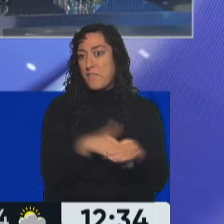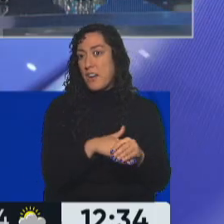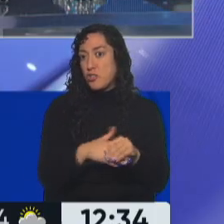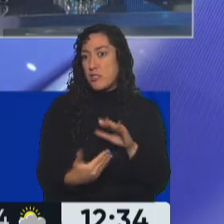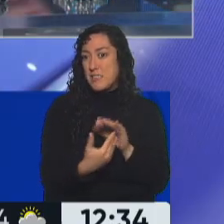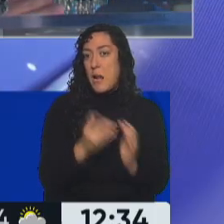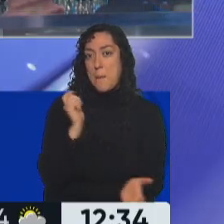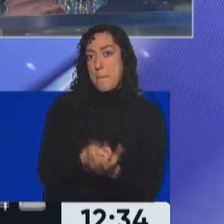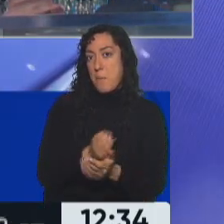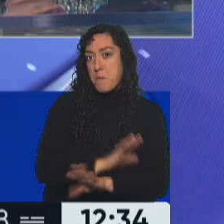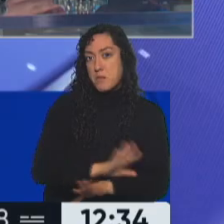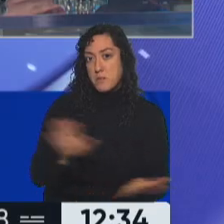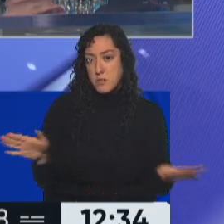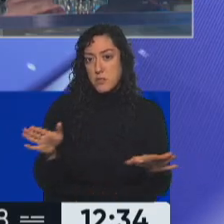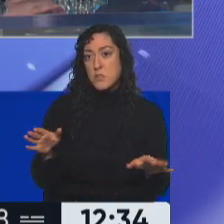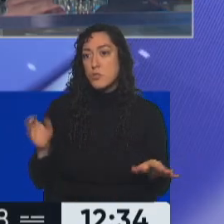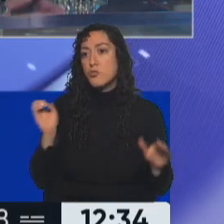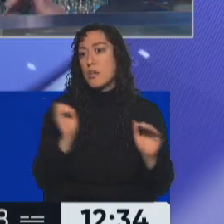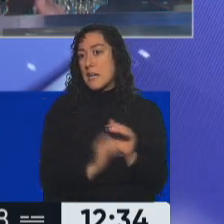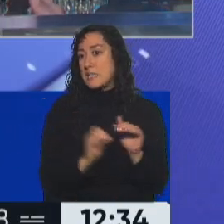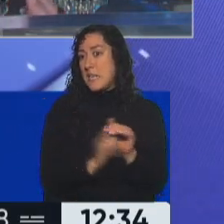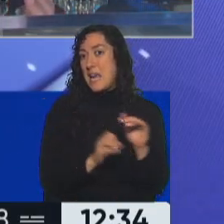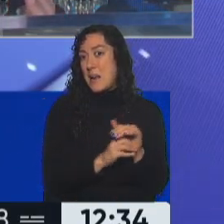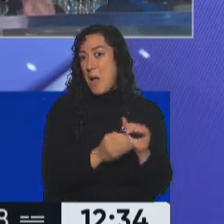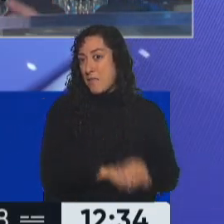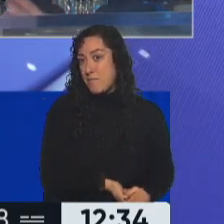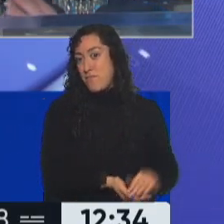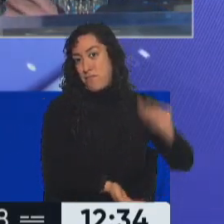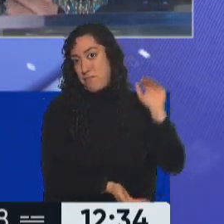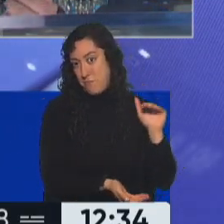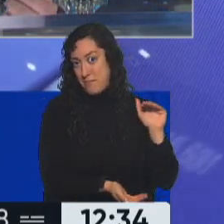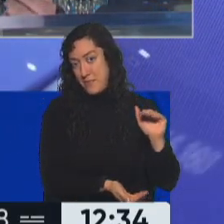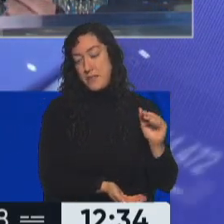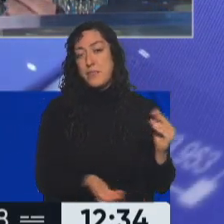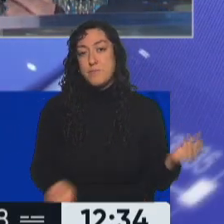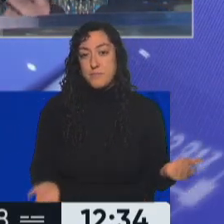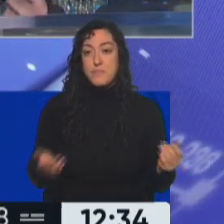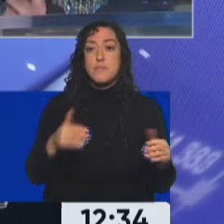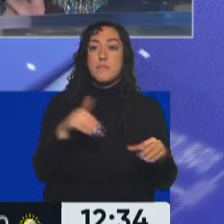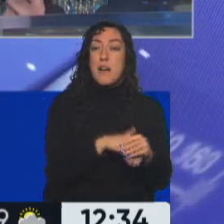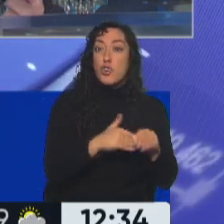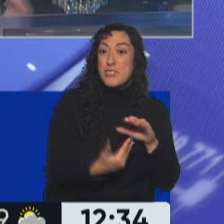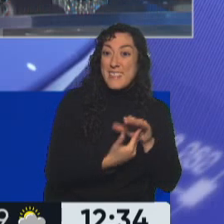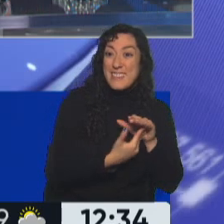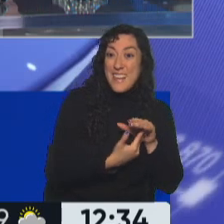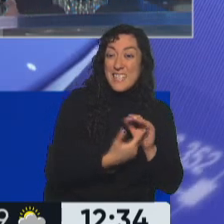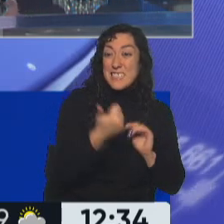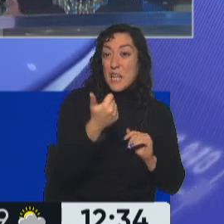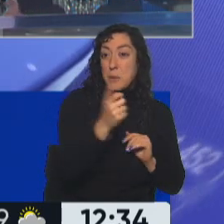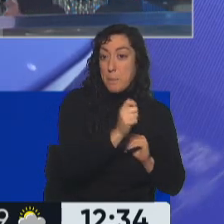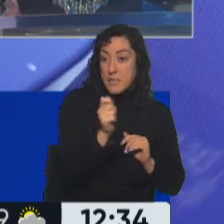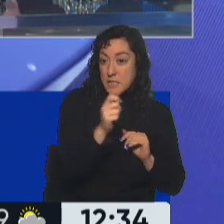más la fiesta. Empezó a acumular reservas, ¿no? Entonces, estamos en esa situación de que el Banco Central compró en 6